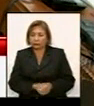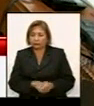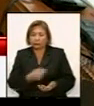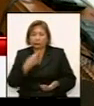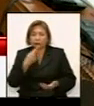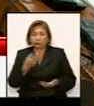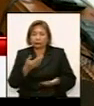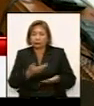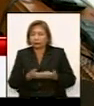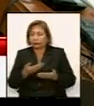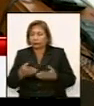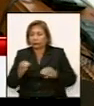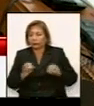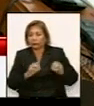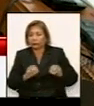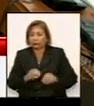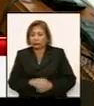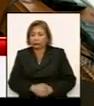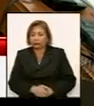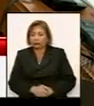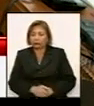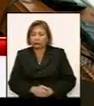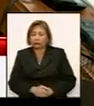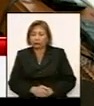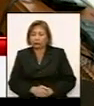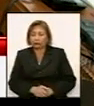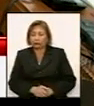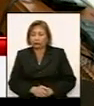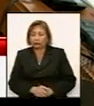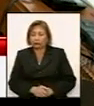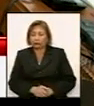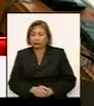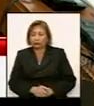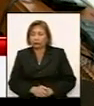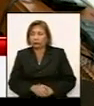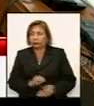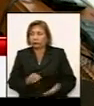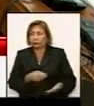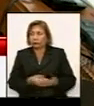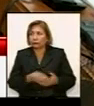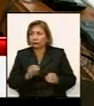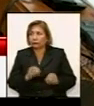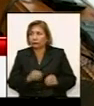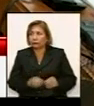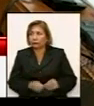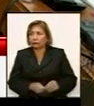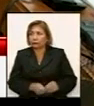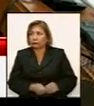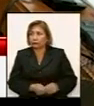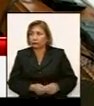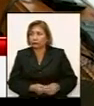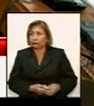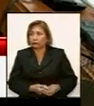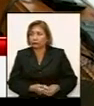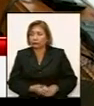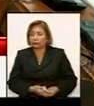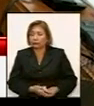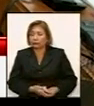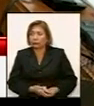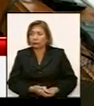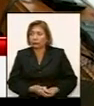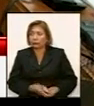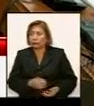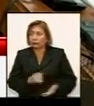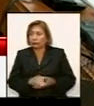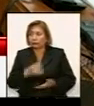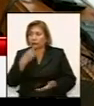a espacios donde se puede tomar acción, en este caso el Ministerio de la Mujer, que ha tenido